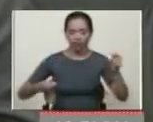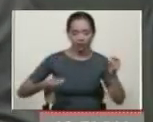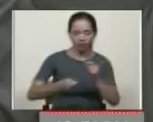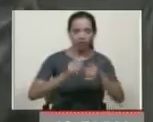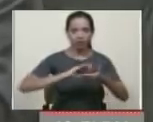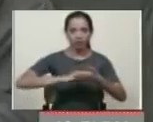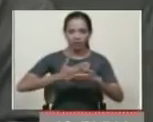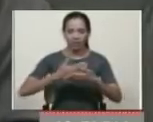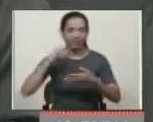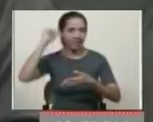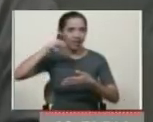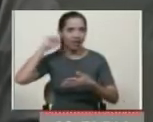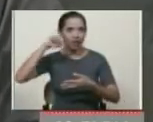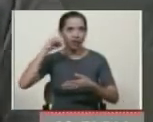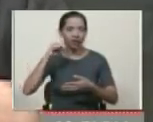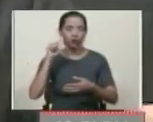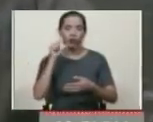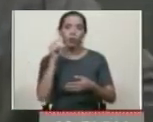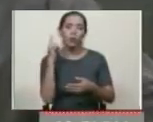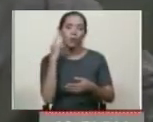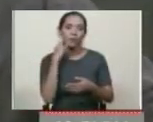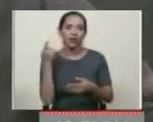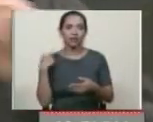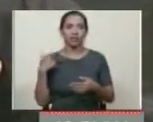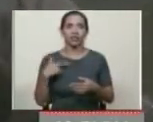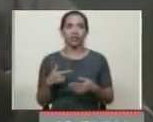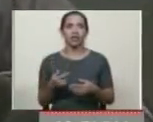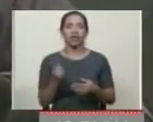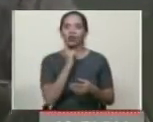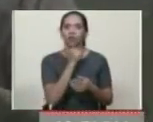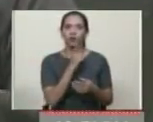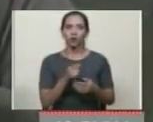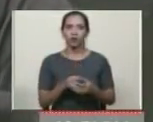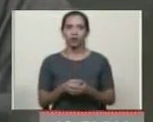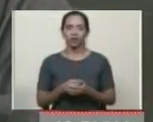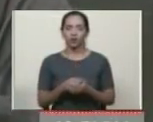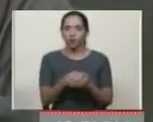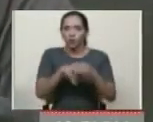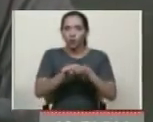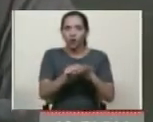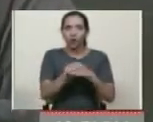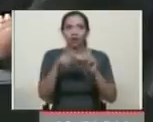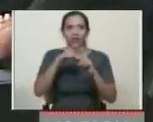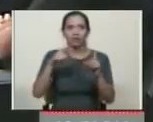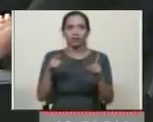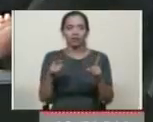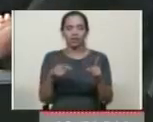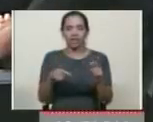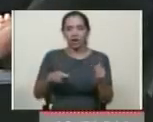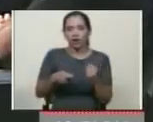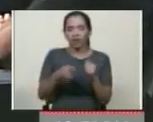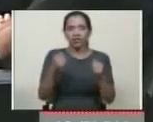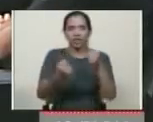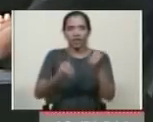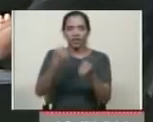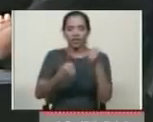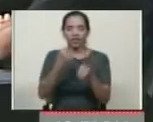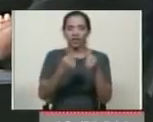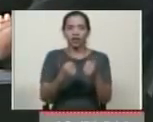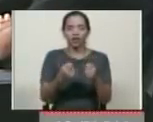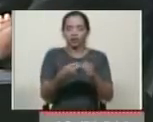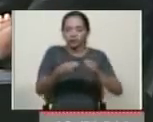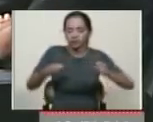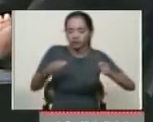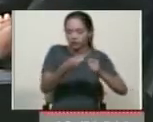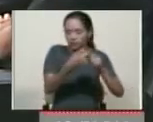estaban grabando, con lo poco de pila que les quedaba. Hay otra cosa que llaman un inversor de energía, que tú conectas en el carro, ¿verdad? Y te permite conectar un enchufe normalito,